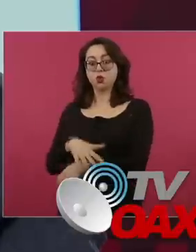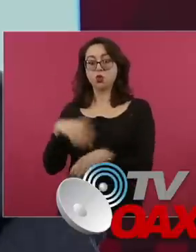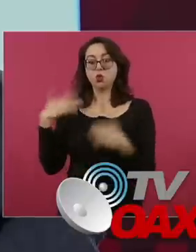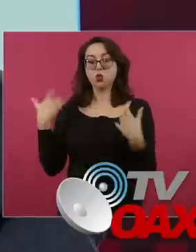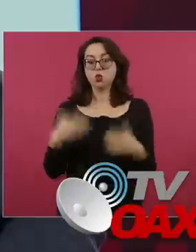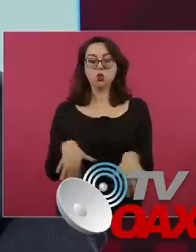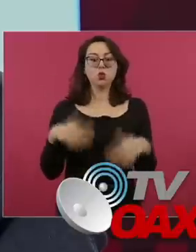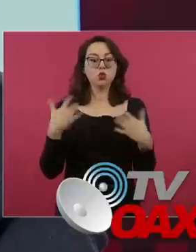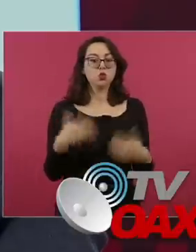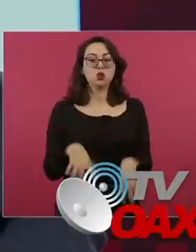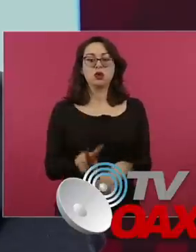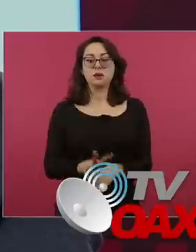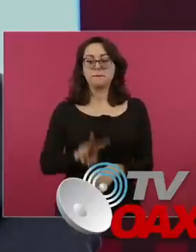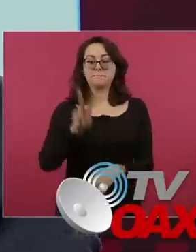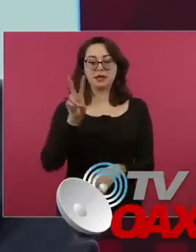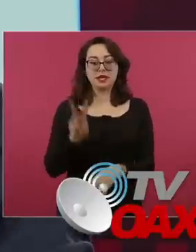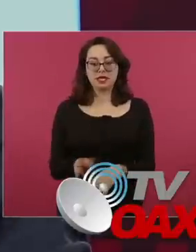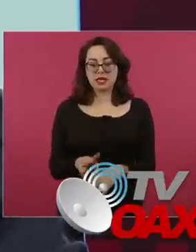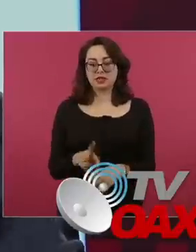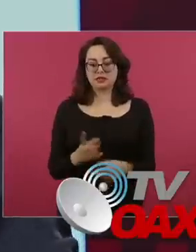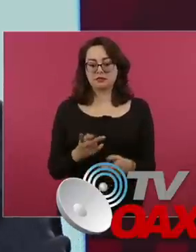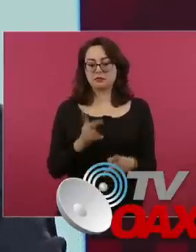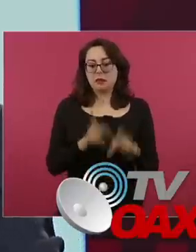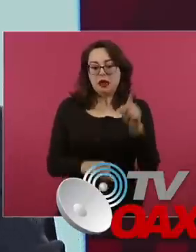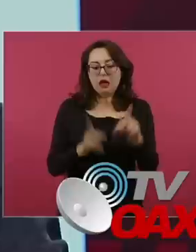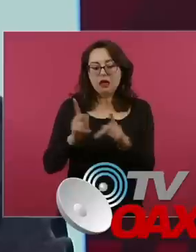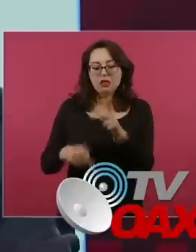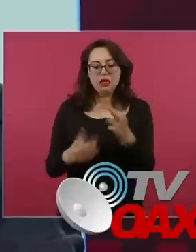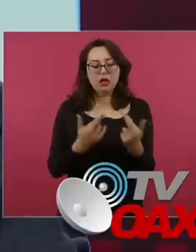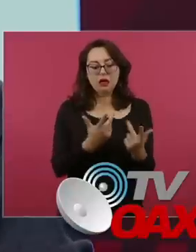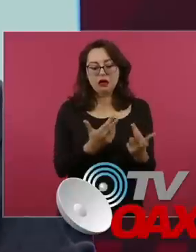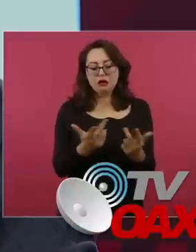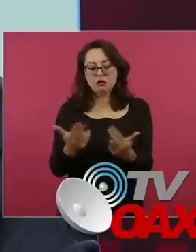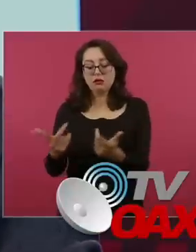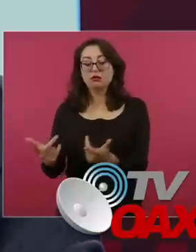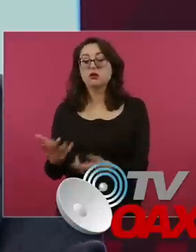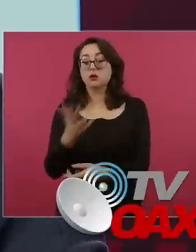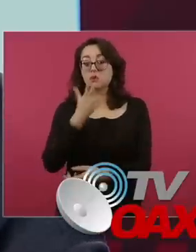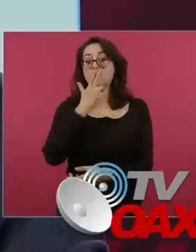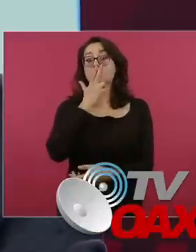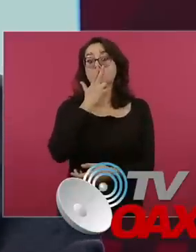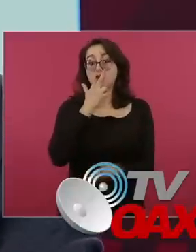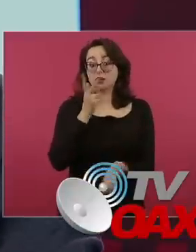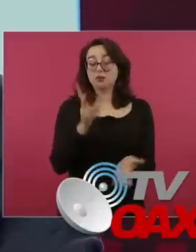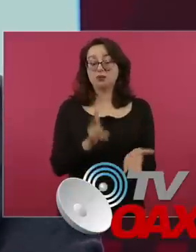valiosa para comprender las características de estas sociedades.